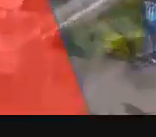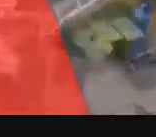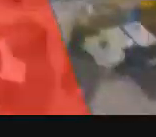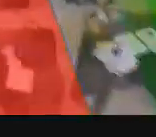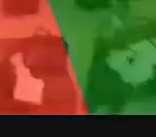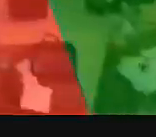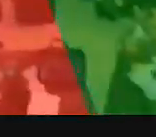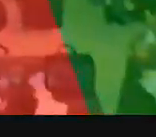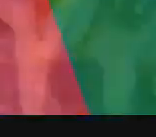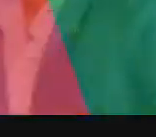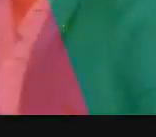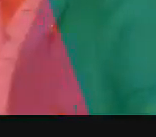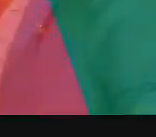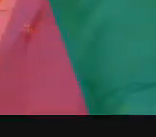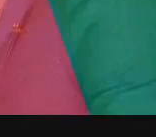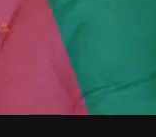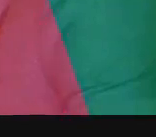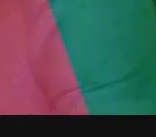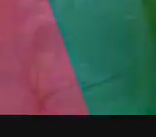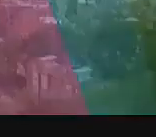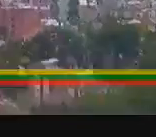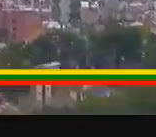Ya iniciamos, buenos días.